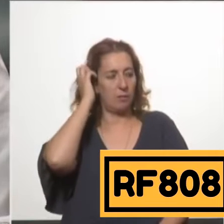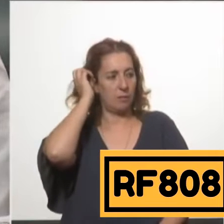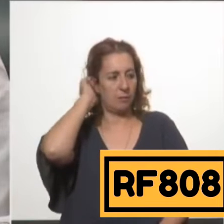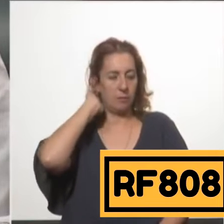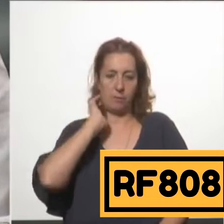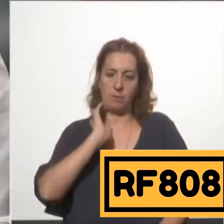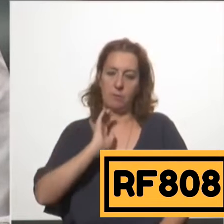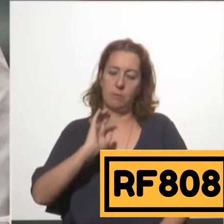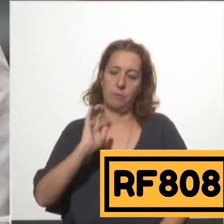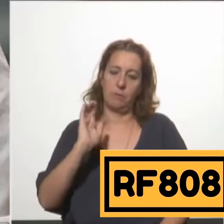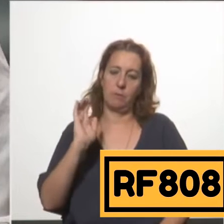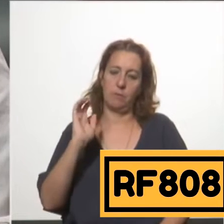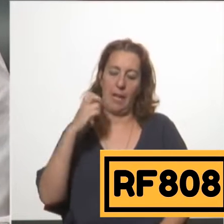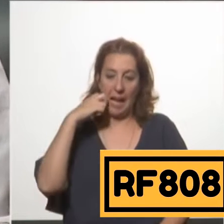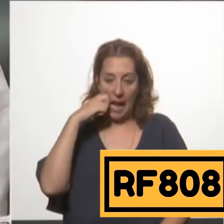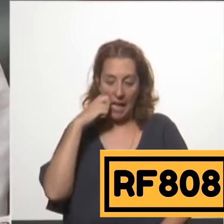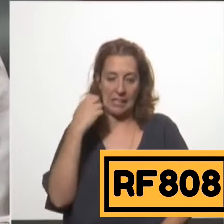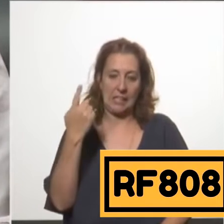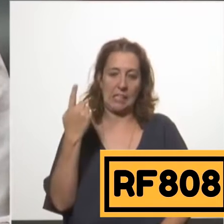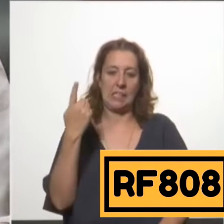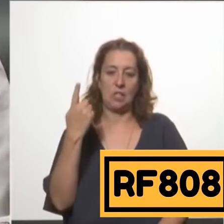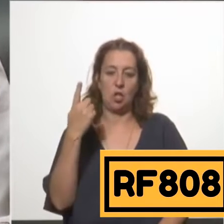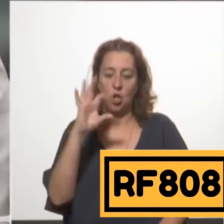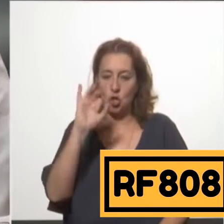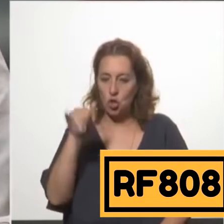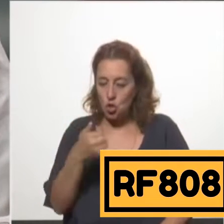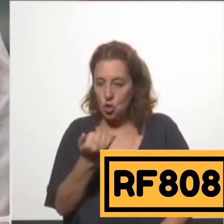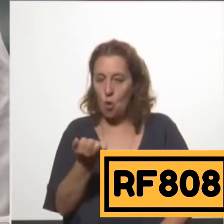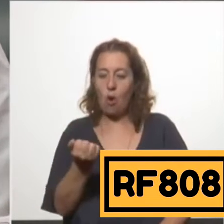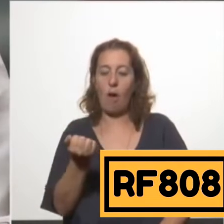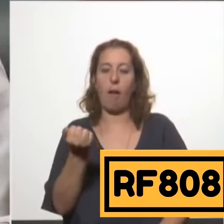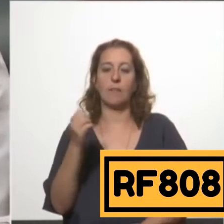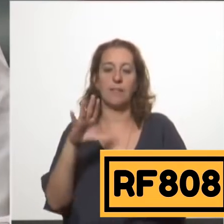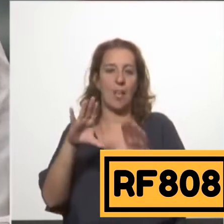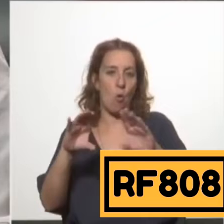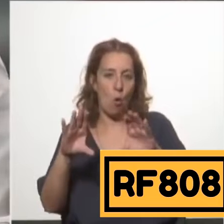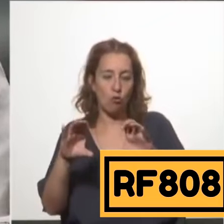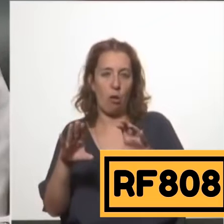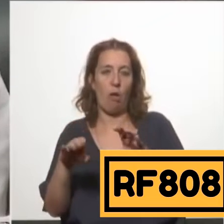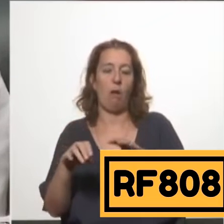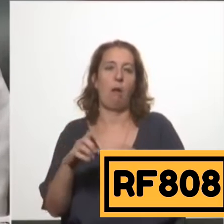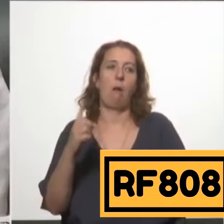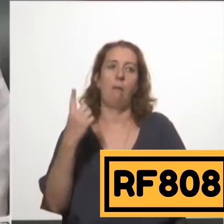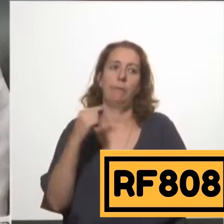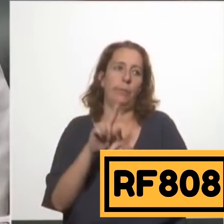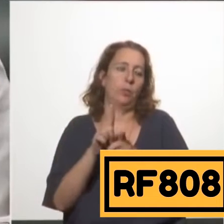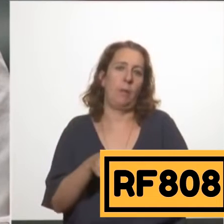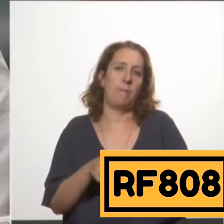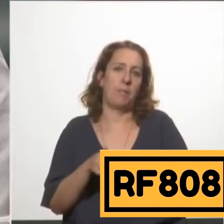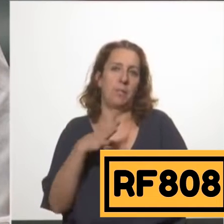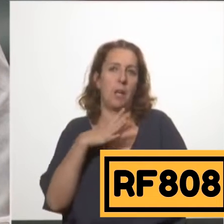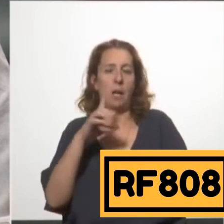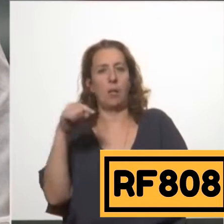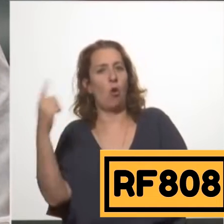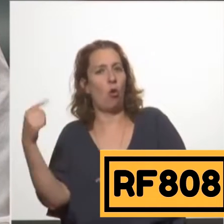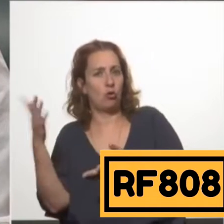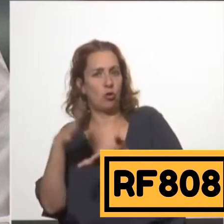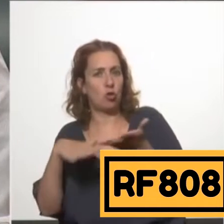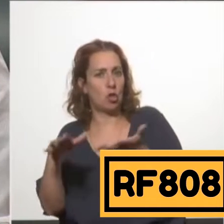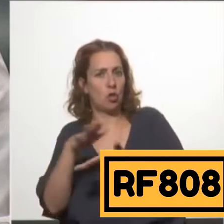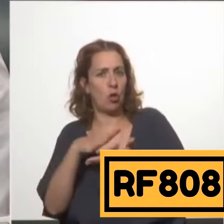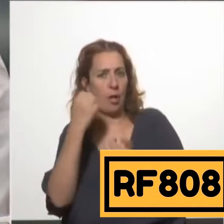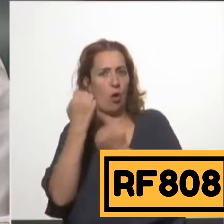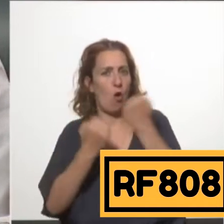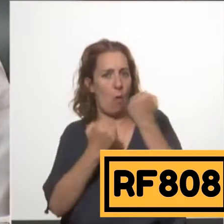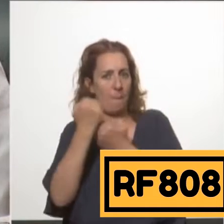todo el cárnico, el sector de la soja, el sector de la celulosa, pero al mismo tiempo hay en otros sectores de la economía